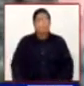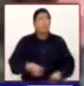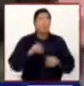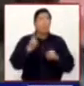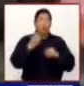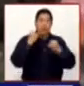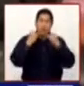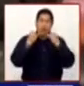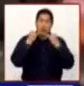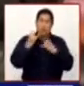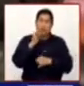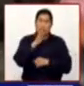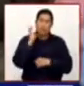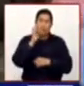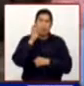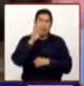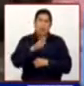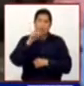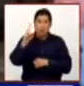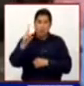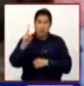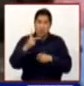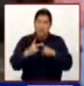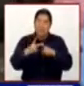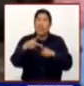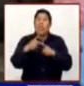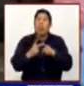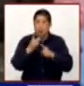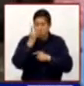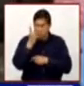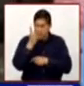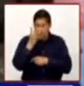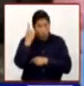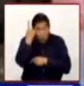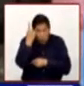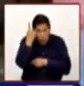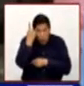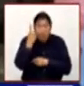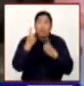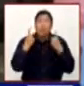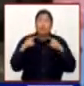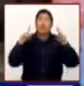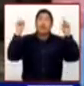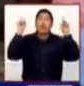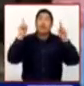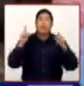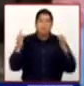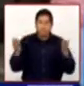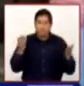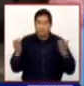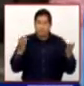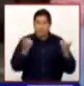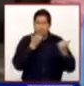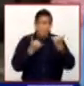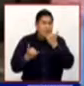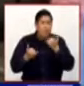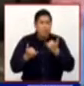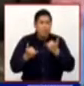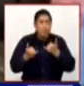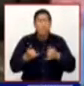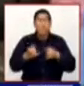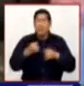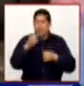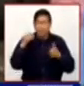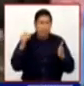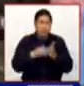Solamente existe el reporte de 431 kilogramos de cocaína, lo que ha logrado una afectación